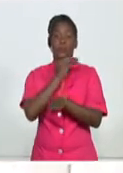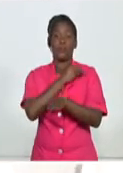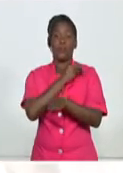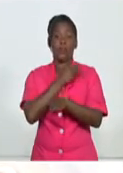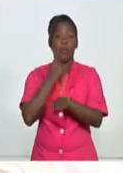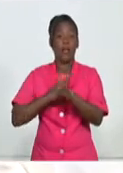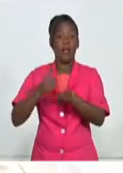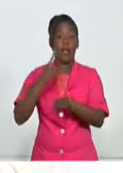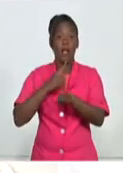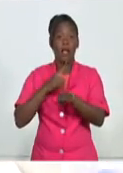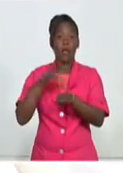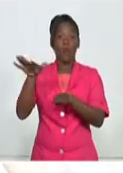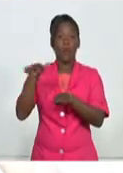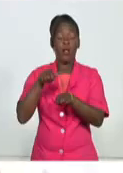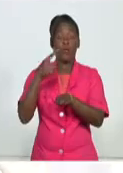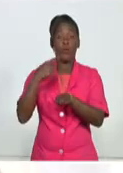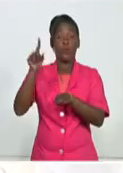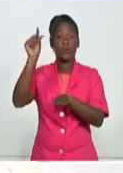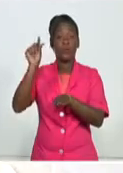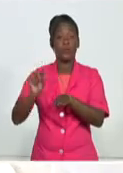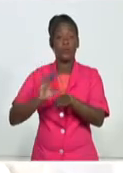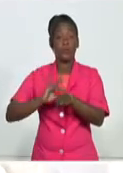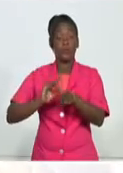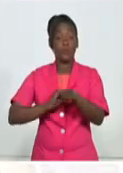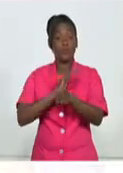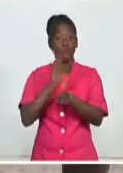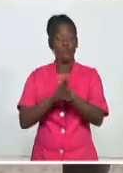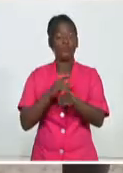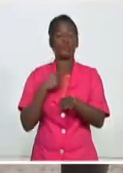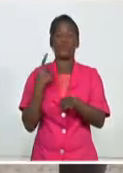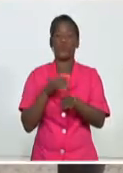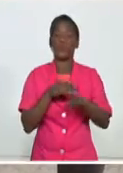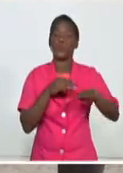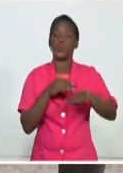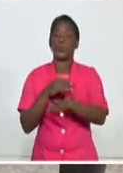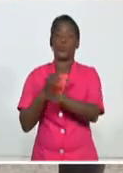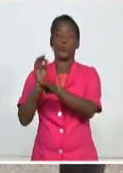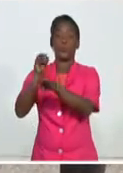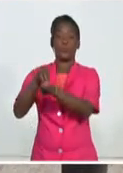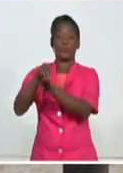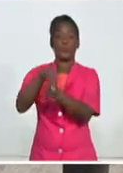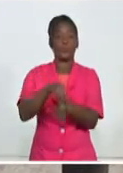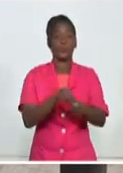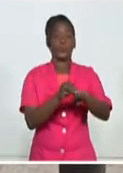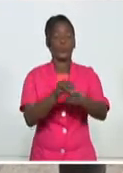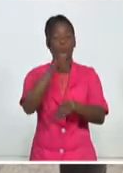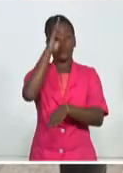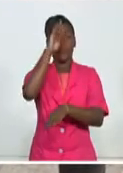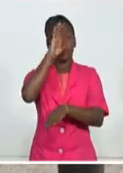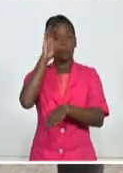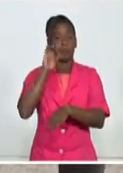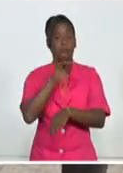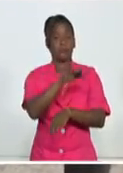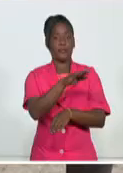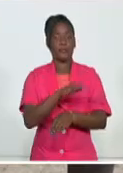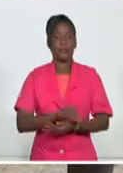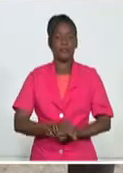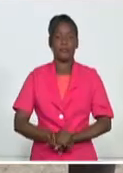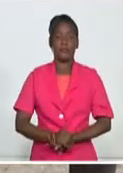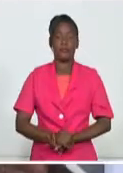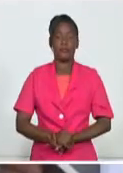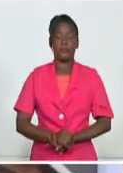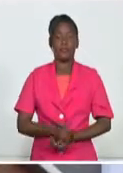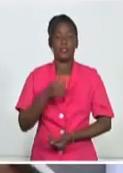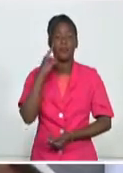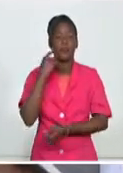aislamiento o para aquí te dan las gracias del mundo agradecido el trabajo que estamos haciendo son historias de héroes que desde hace más de un año arriesgan su propia